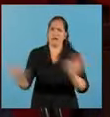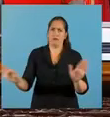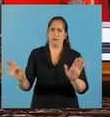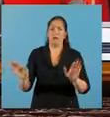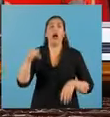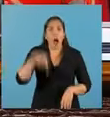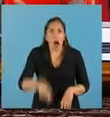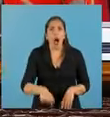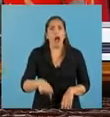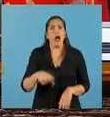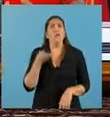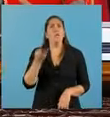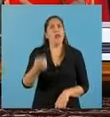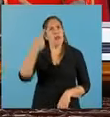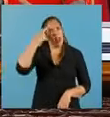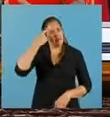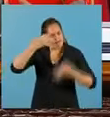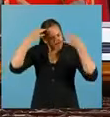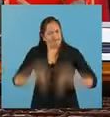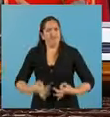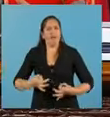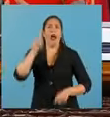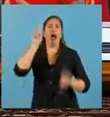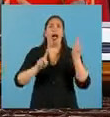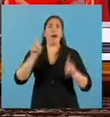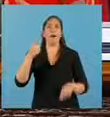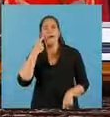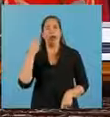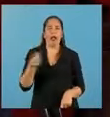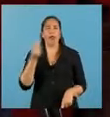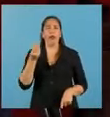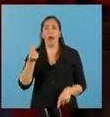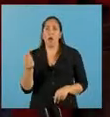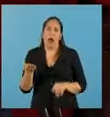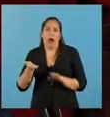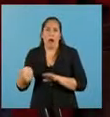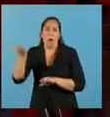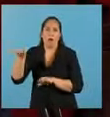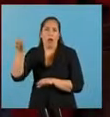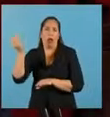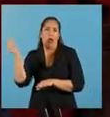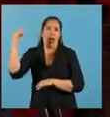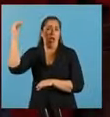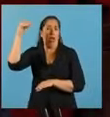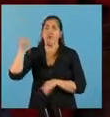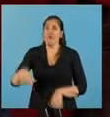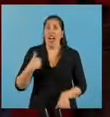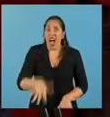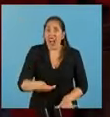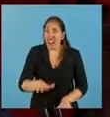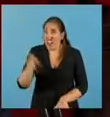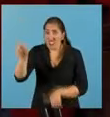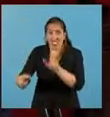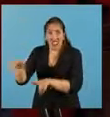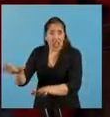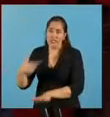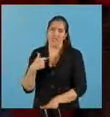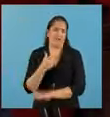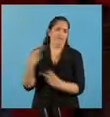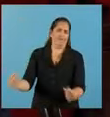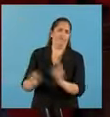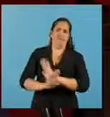un imperativo moral. Los pícaros que especulan subiendo los precios no tienen cabida en esta Argentina. Este